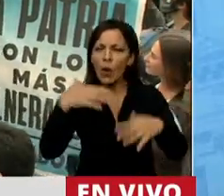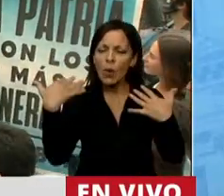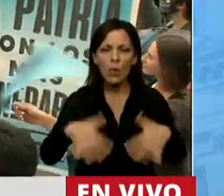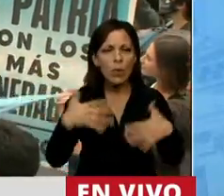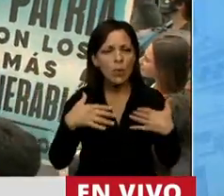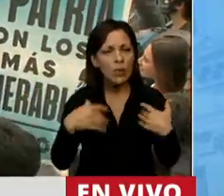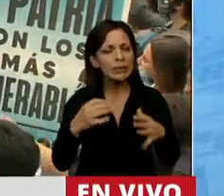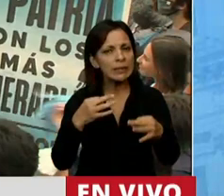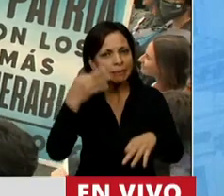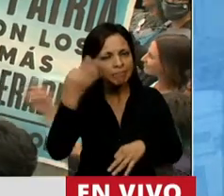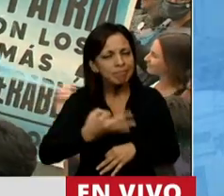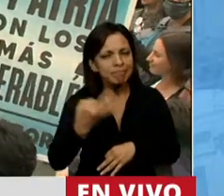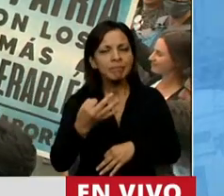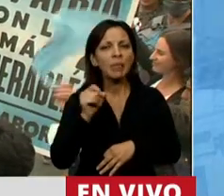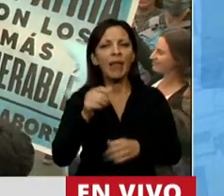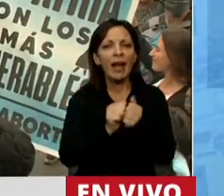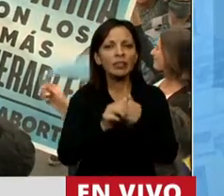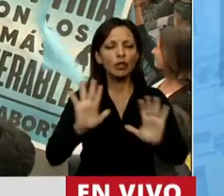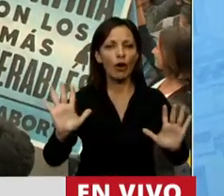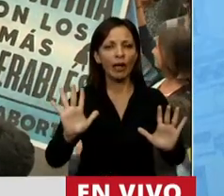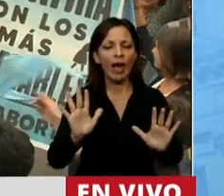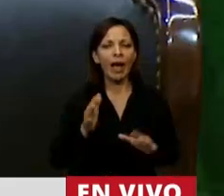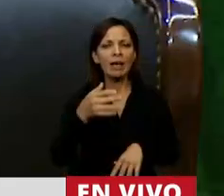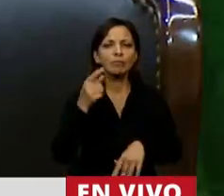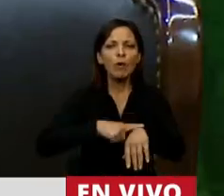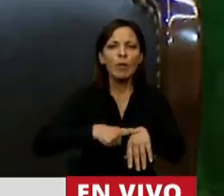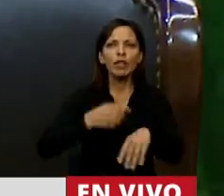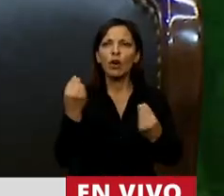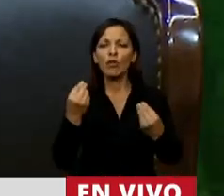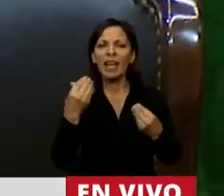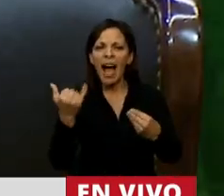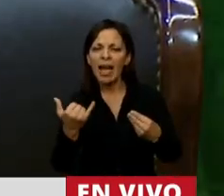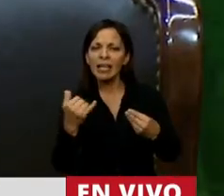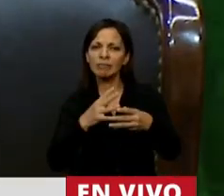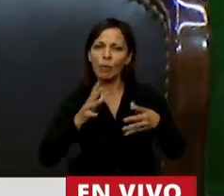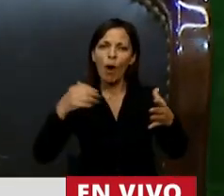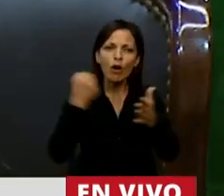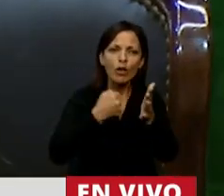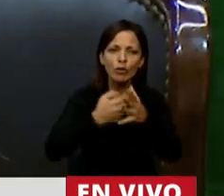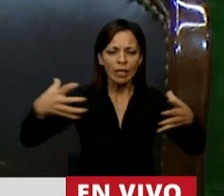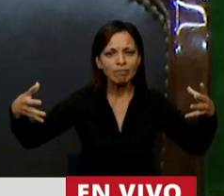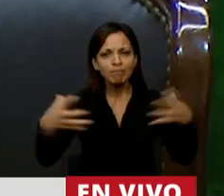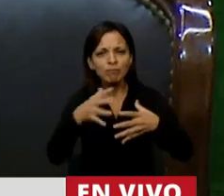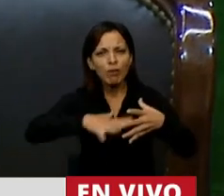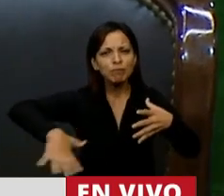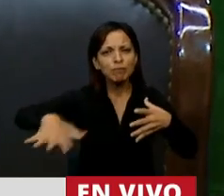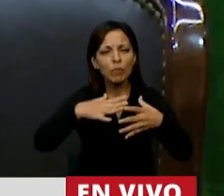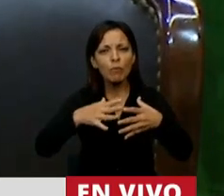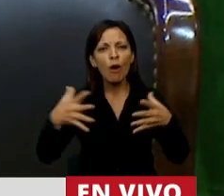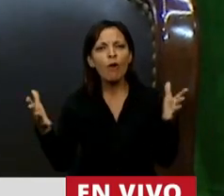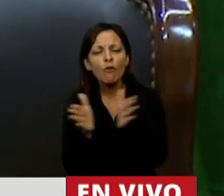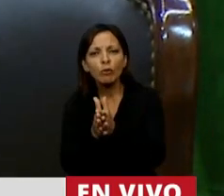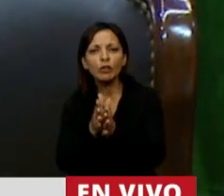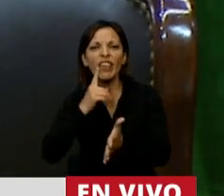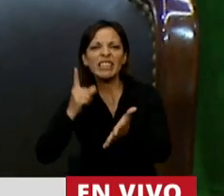la historia. Los momentos virtuosos de la historia son los momentos en los que se cruzan las luchas colectivas, las demandas colectivas con las decisiones de